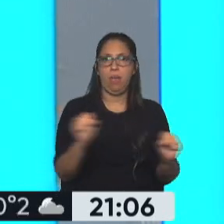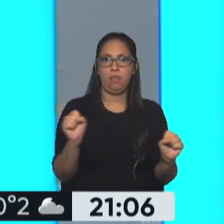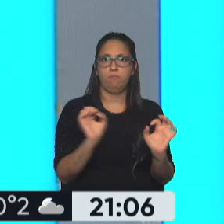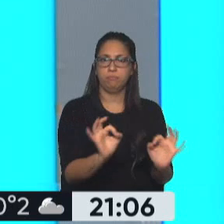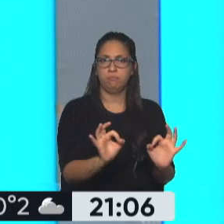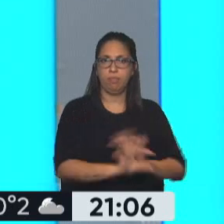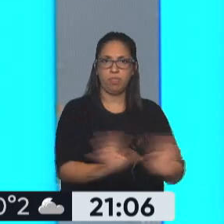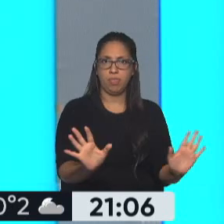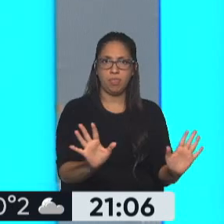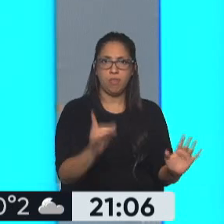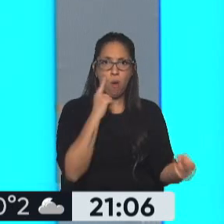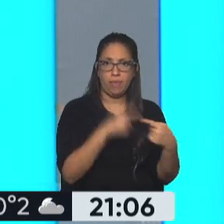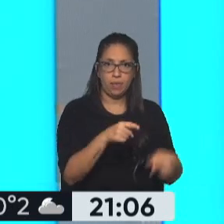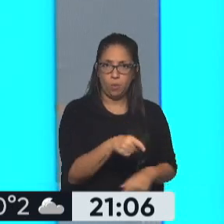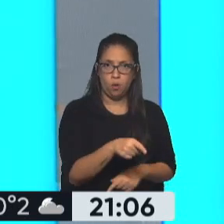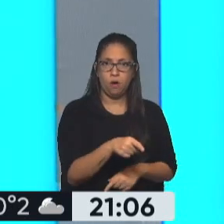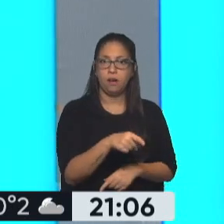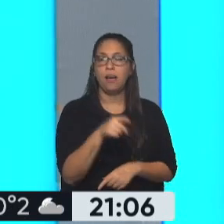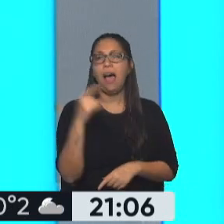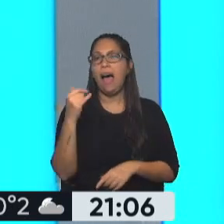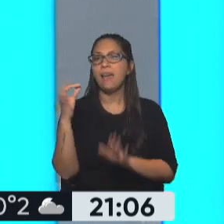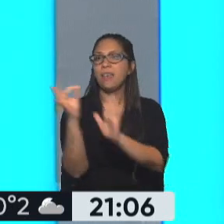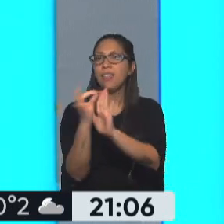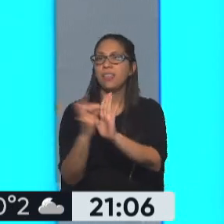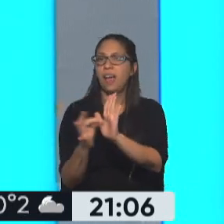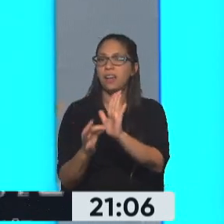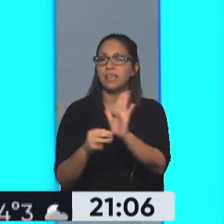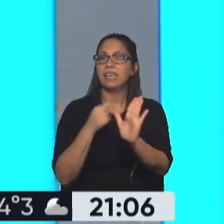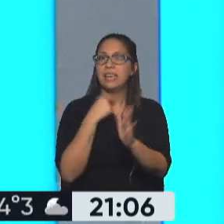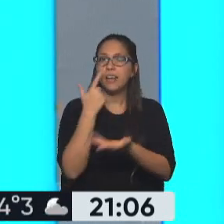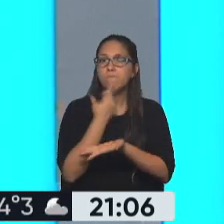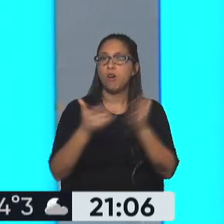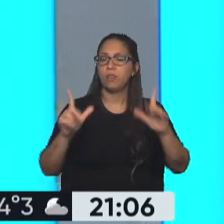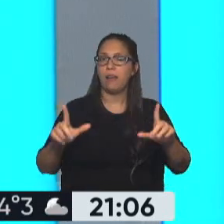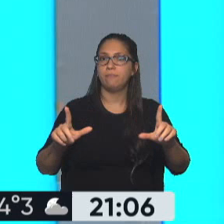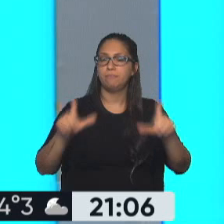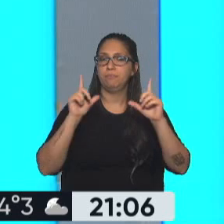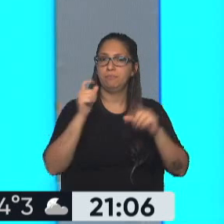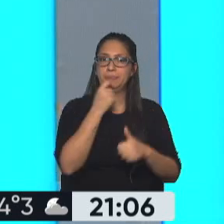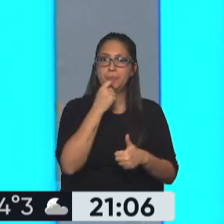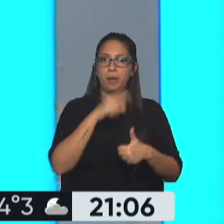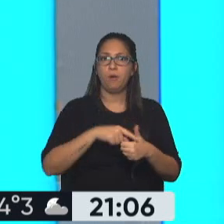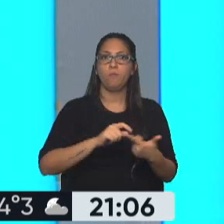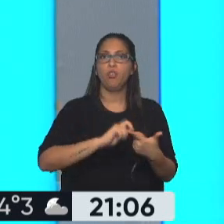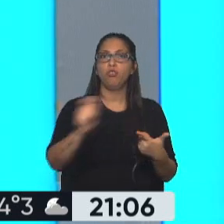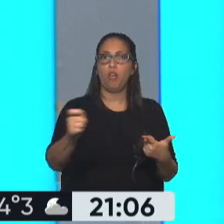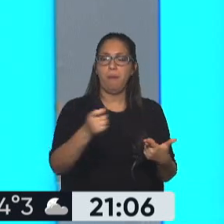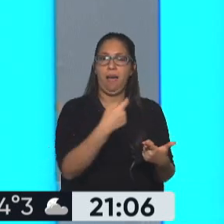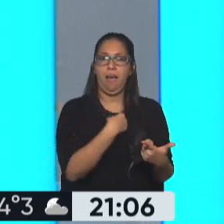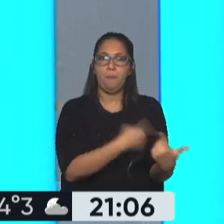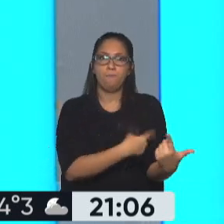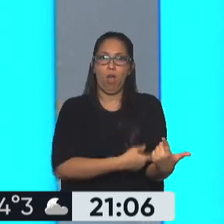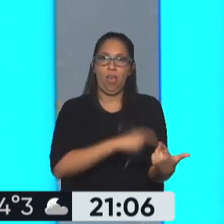verdad de que tiene algunas, me parece, aspectos que quiere colocar en primer plano. Quizá algo de la delegación de poderes,